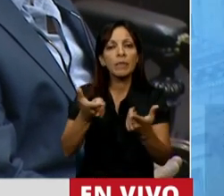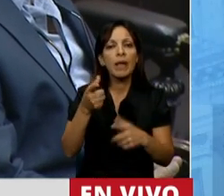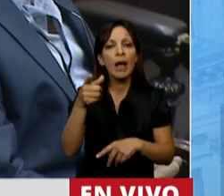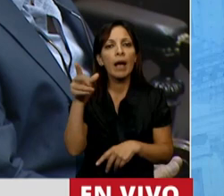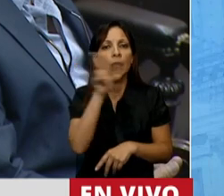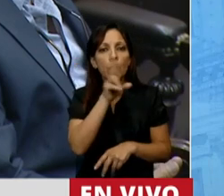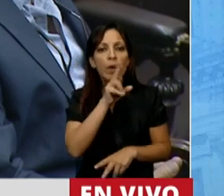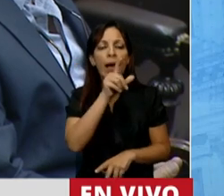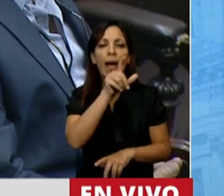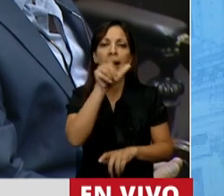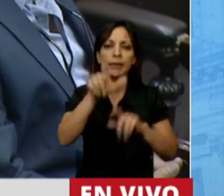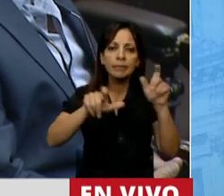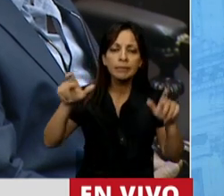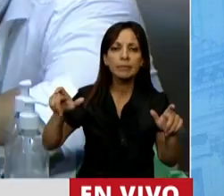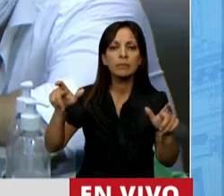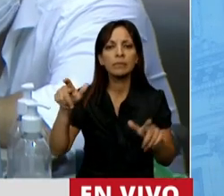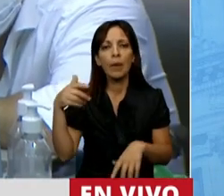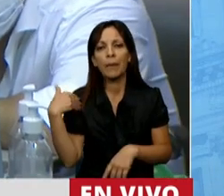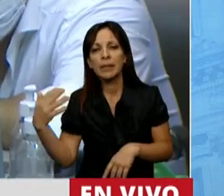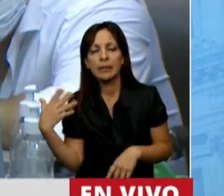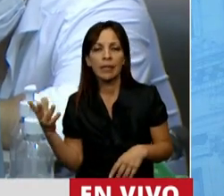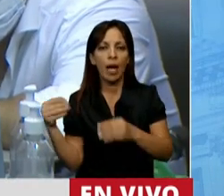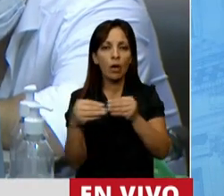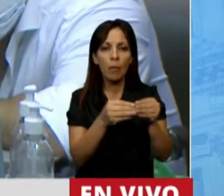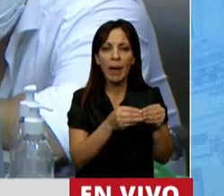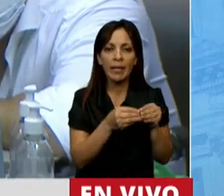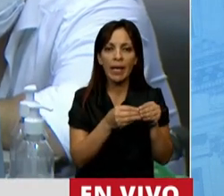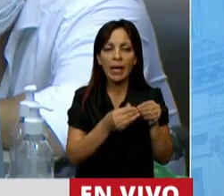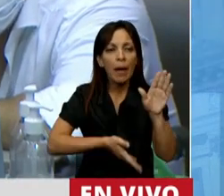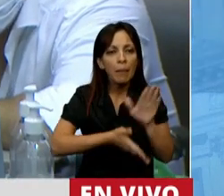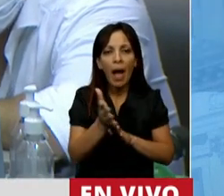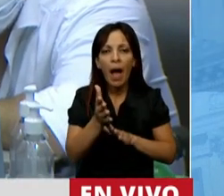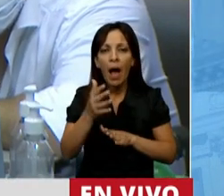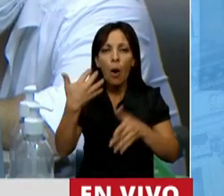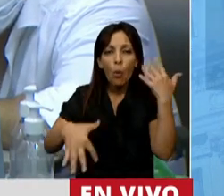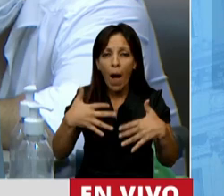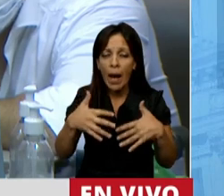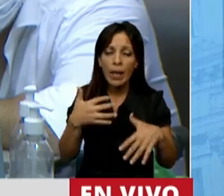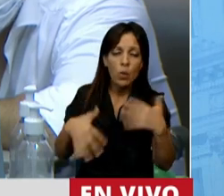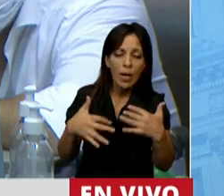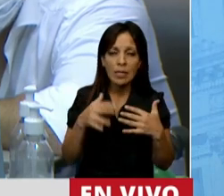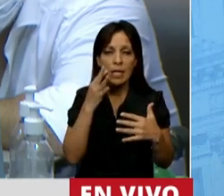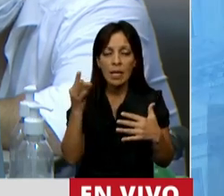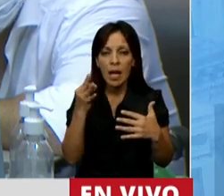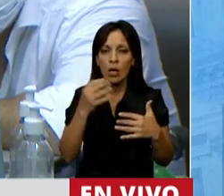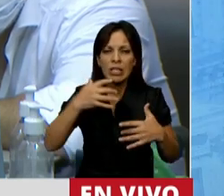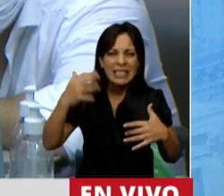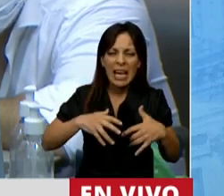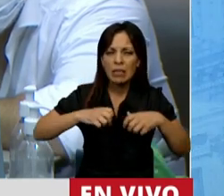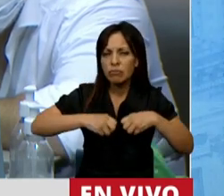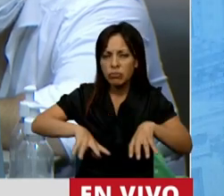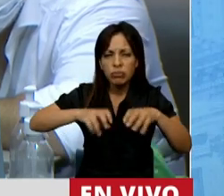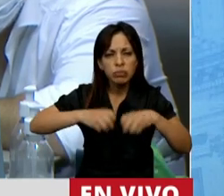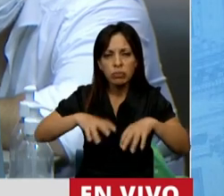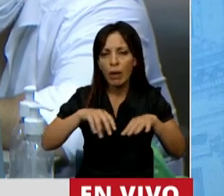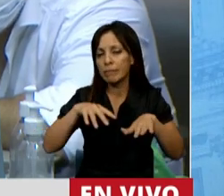vecinas, nuestras compañeras se desangren en las guardias de los hospitales. Y si es necesario lo voy a